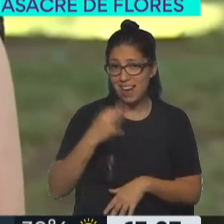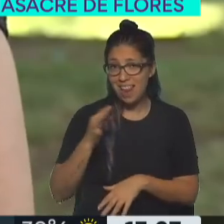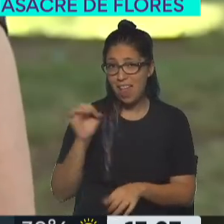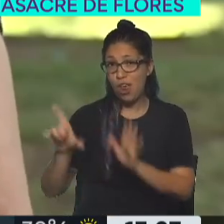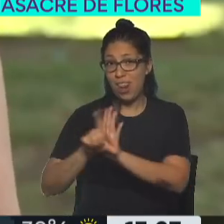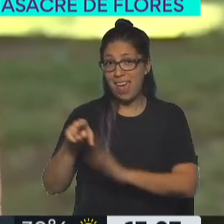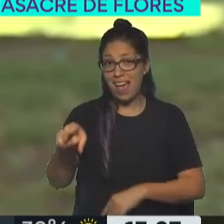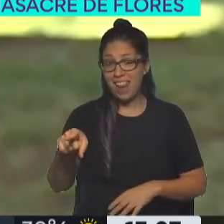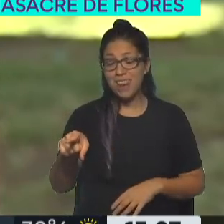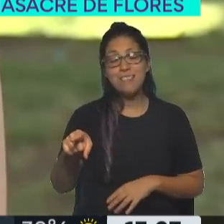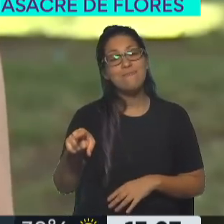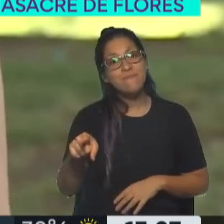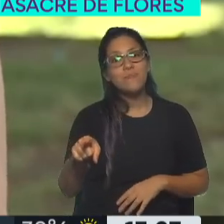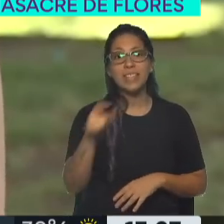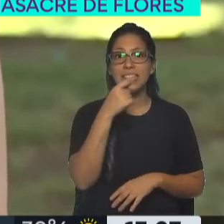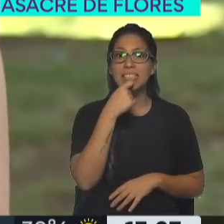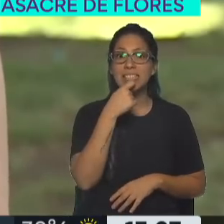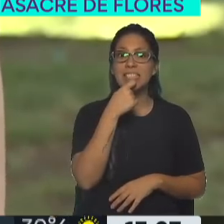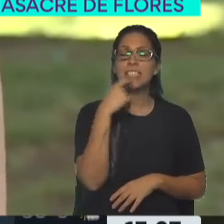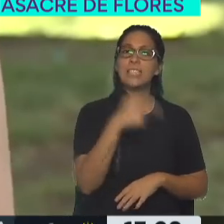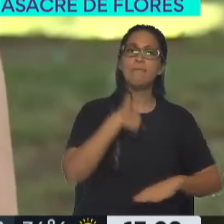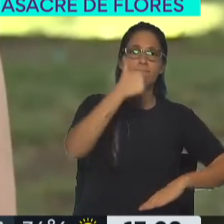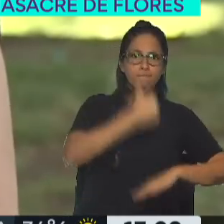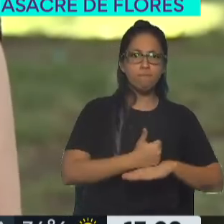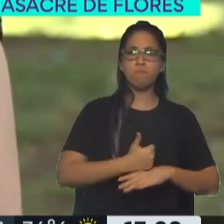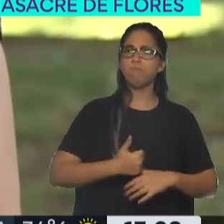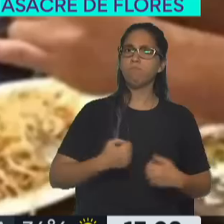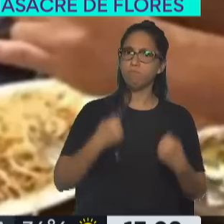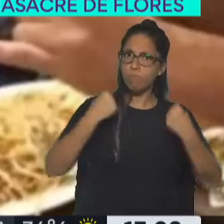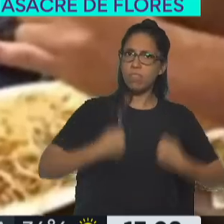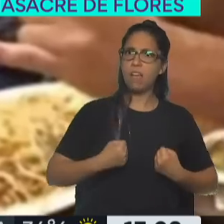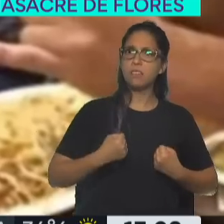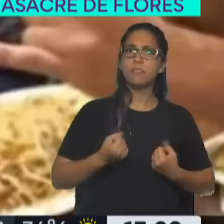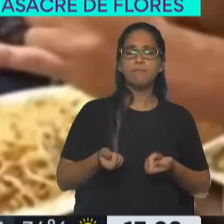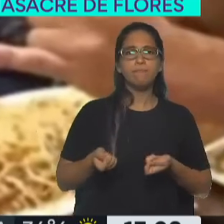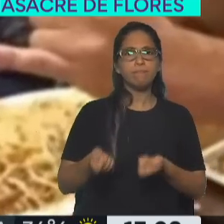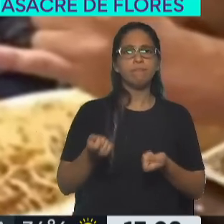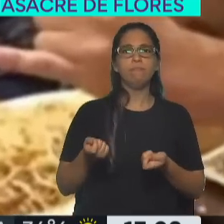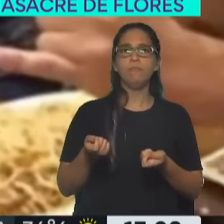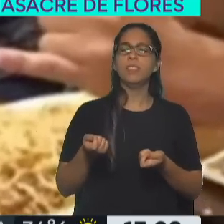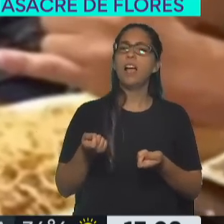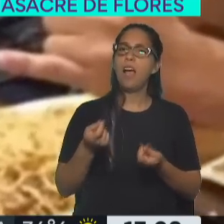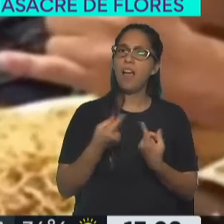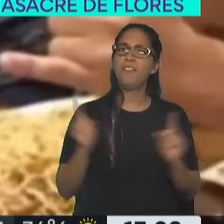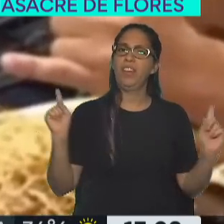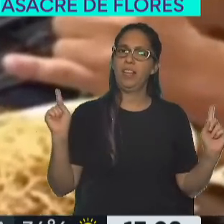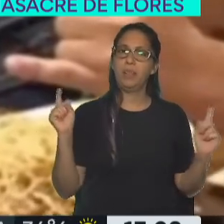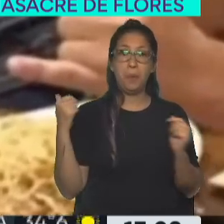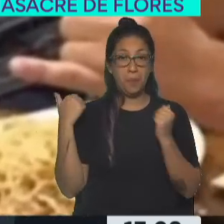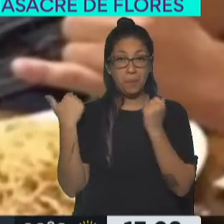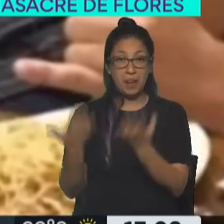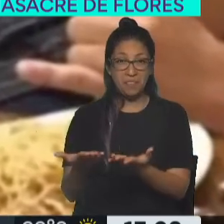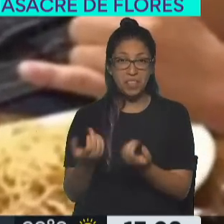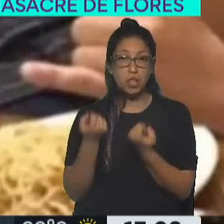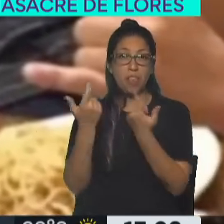se dedica a tener presencia y estar, yo te puedo asegurar que las cosas son diferentes. Los beneficios no se